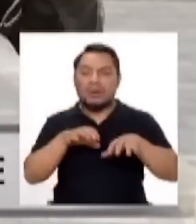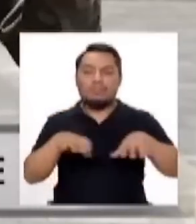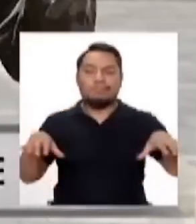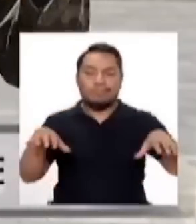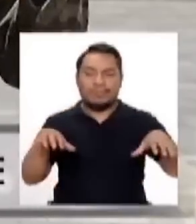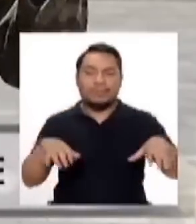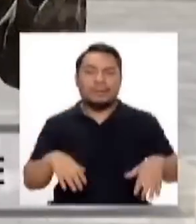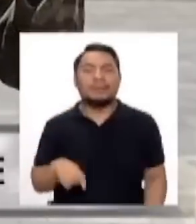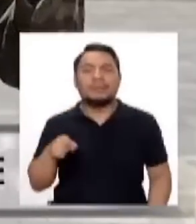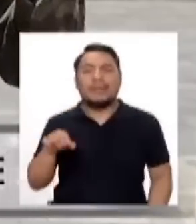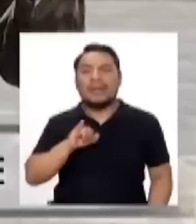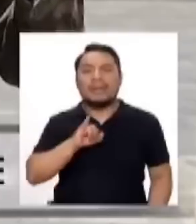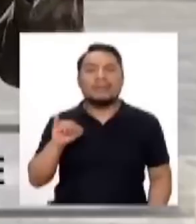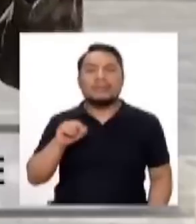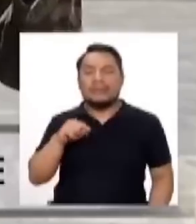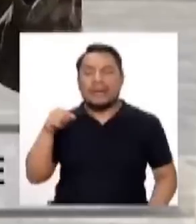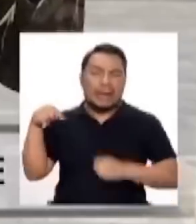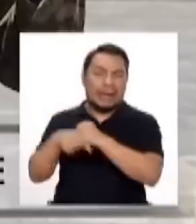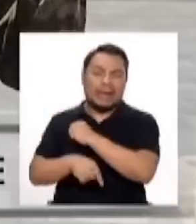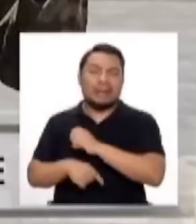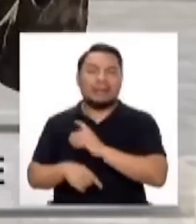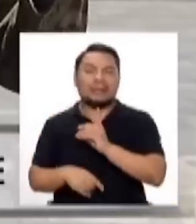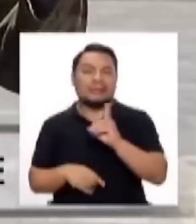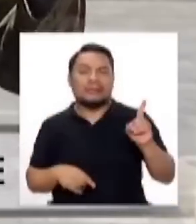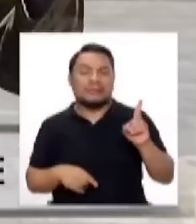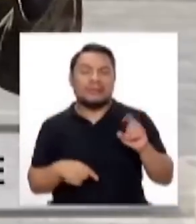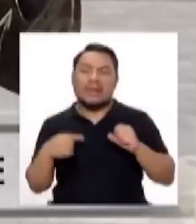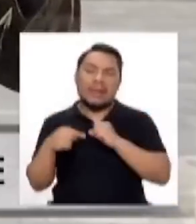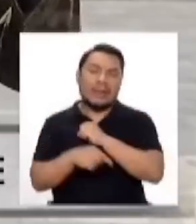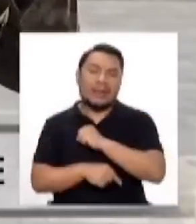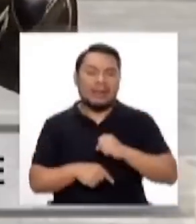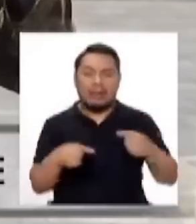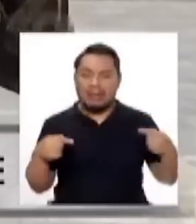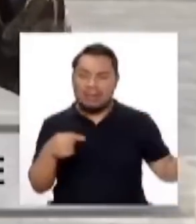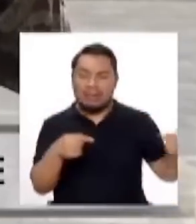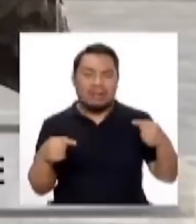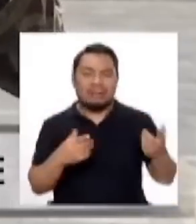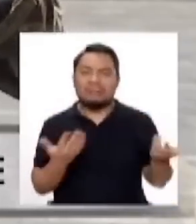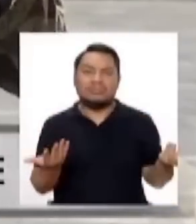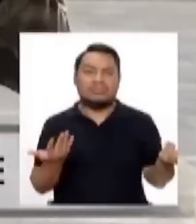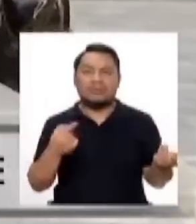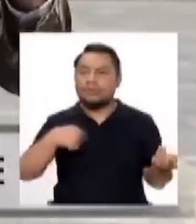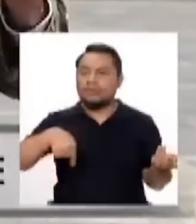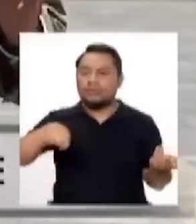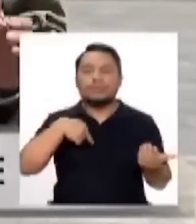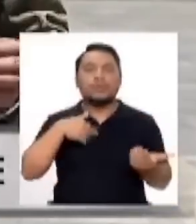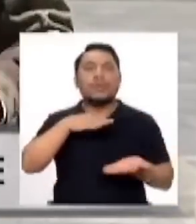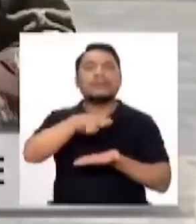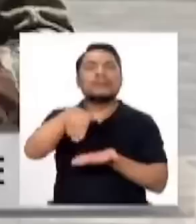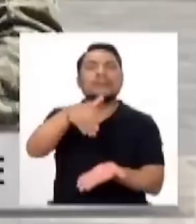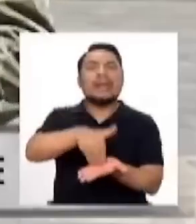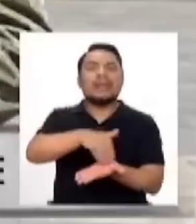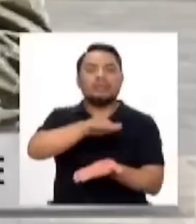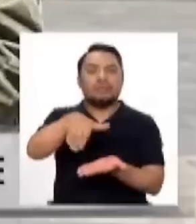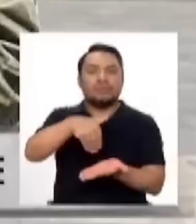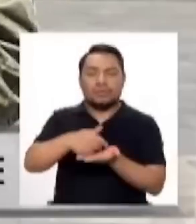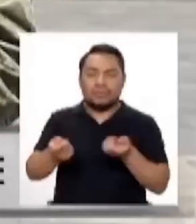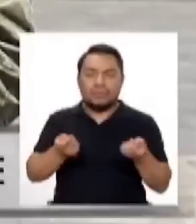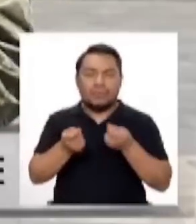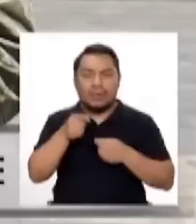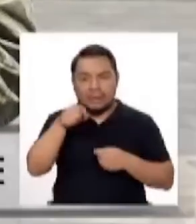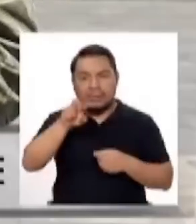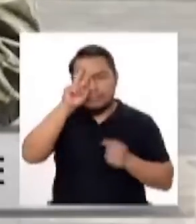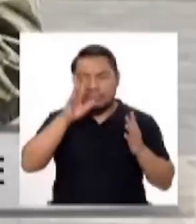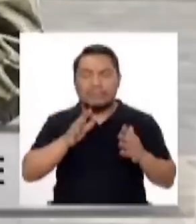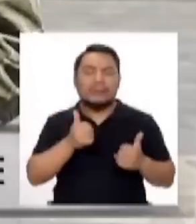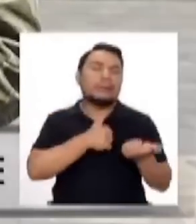la extrema derecha y la extrema izquierda. Queremos estar en el centro con los peruanos que todos los días sufren esta